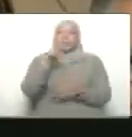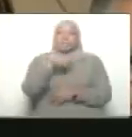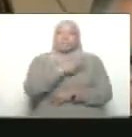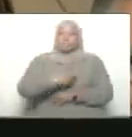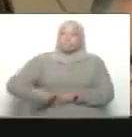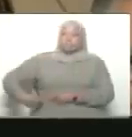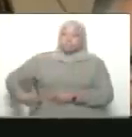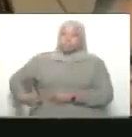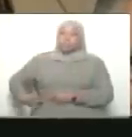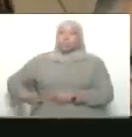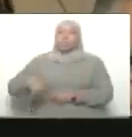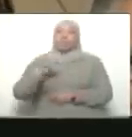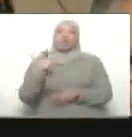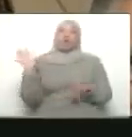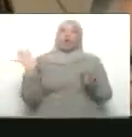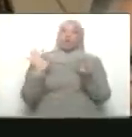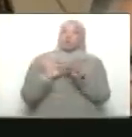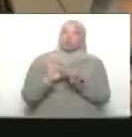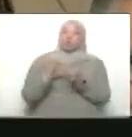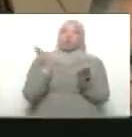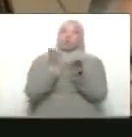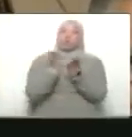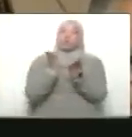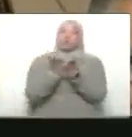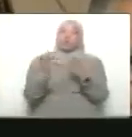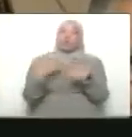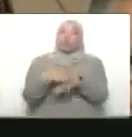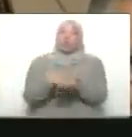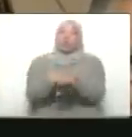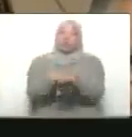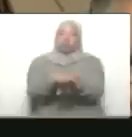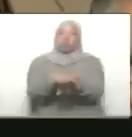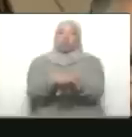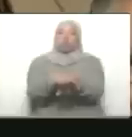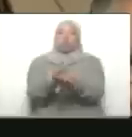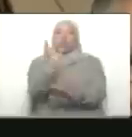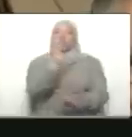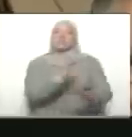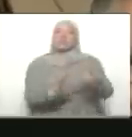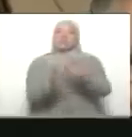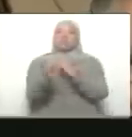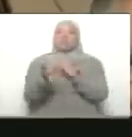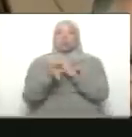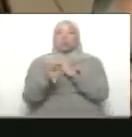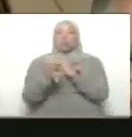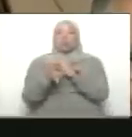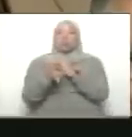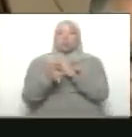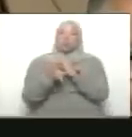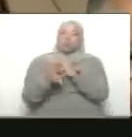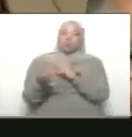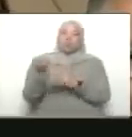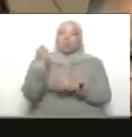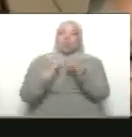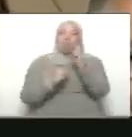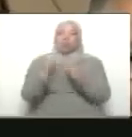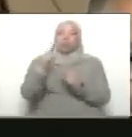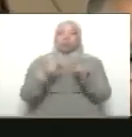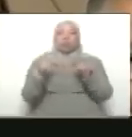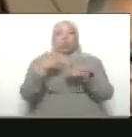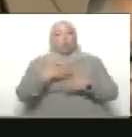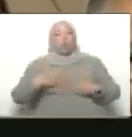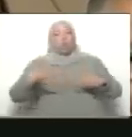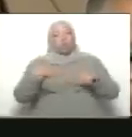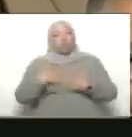presidente es una agenda para la unidad es una agenda para la integración donde la ciencia y la tecnología es un catalizador de la construcción de